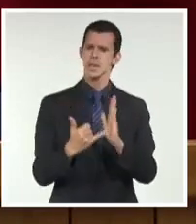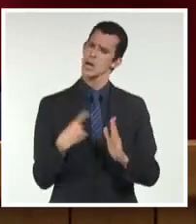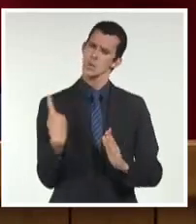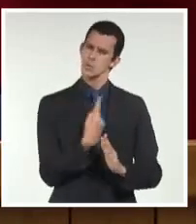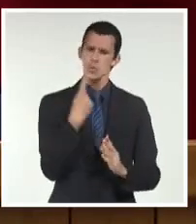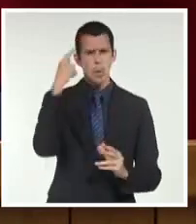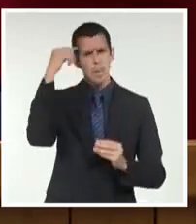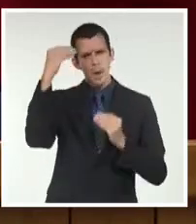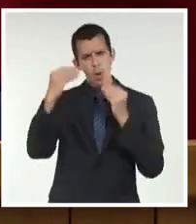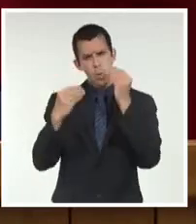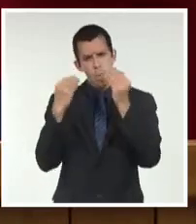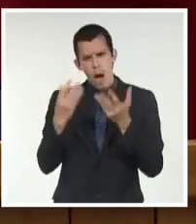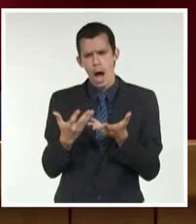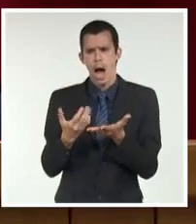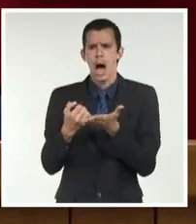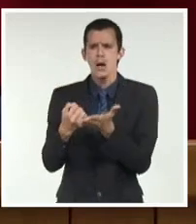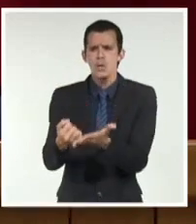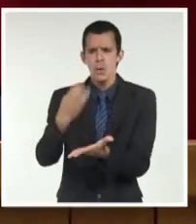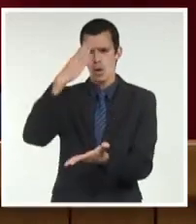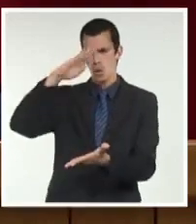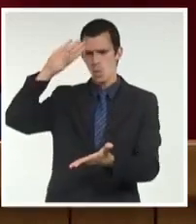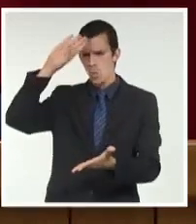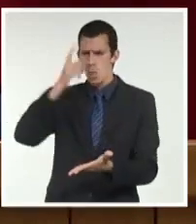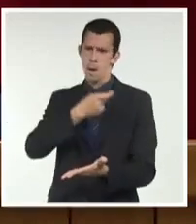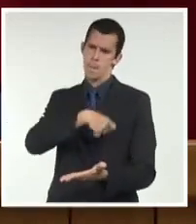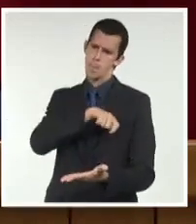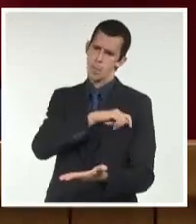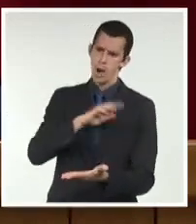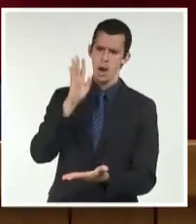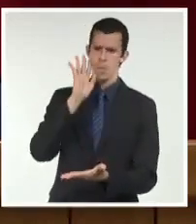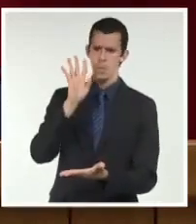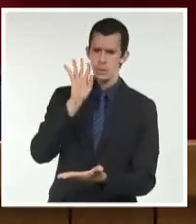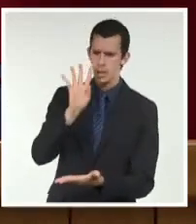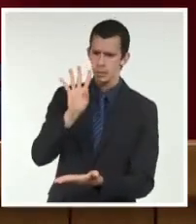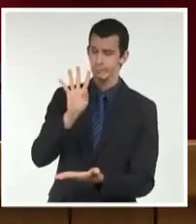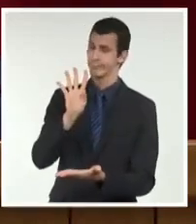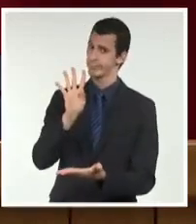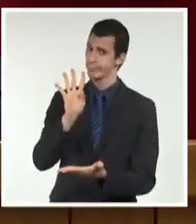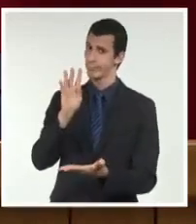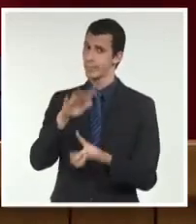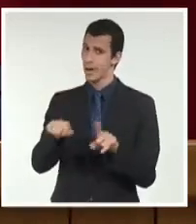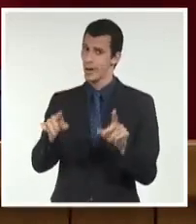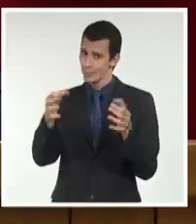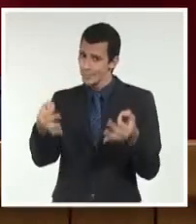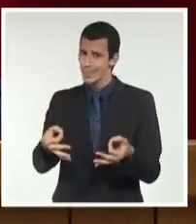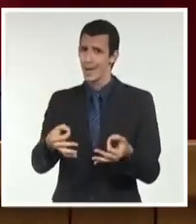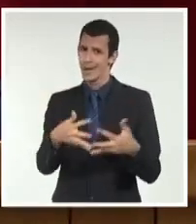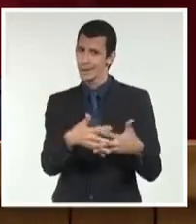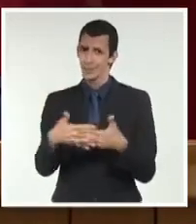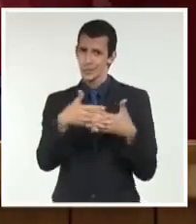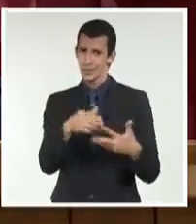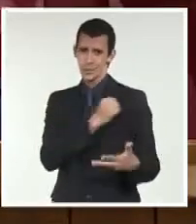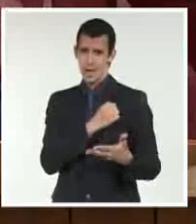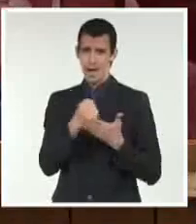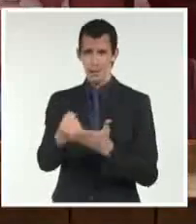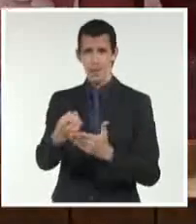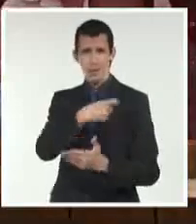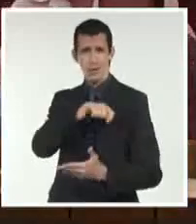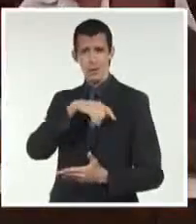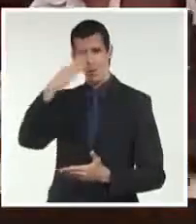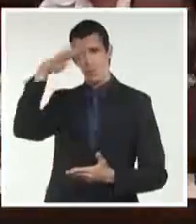cubano, a desvelos por el respeto a los derechos humanos o a un afán por fomentar la democracia.